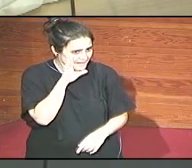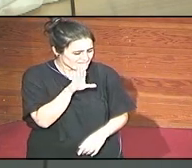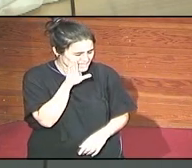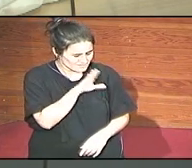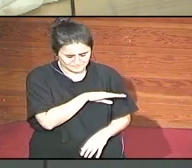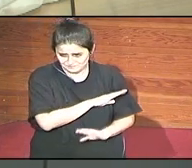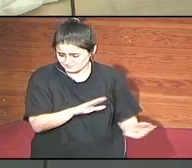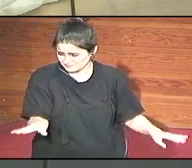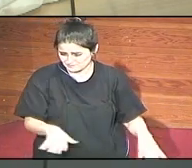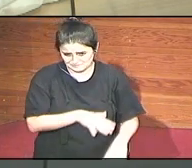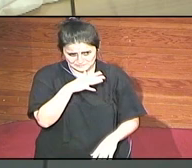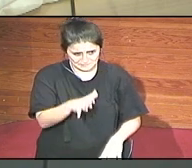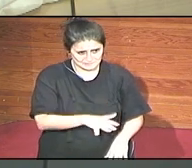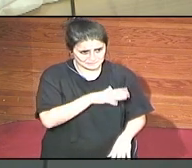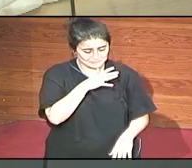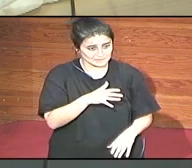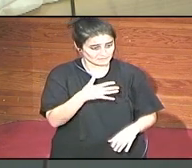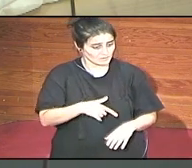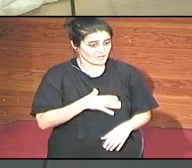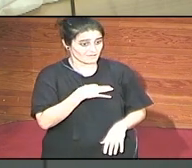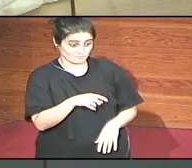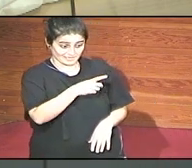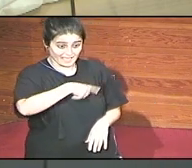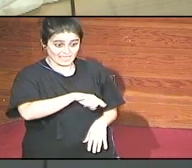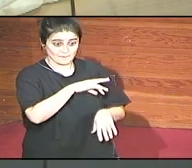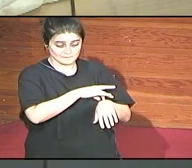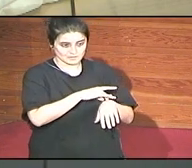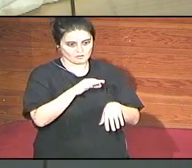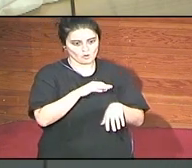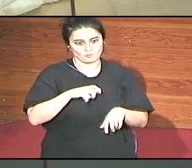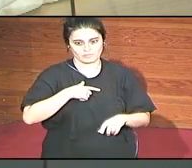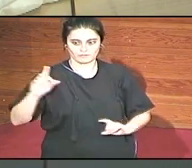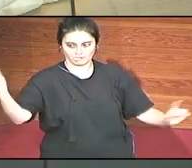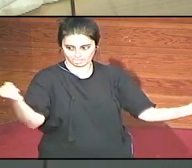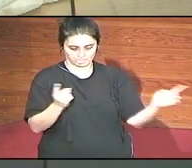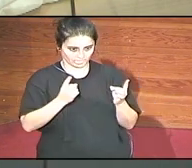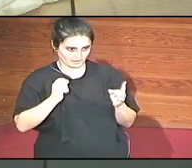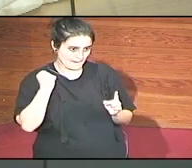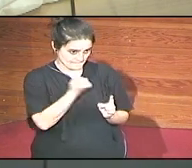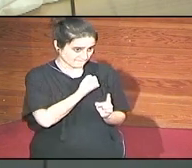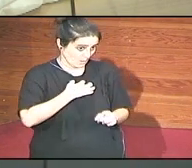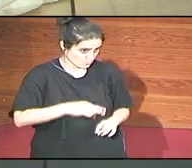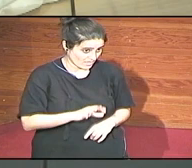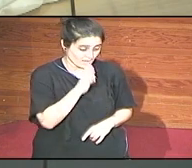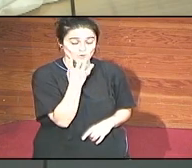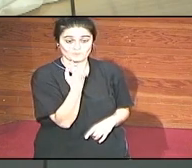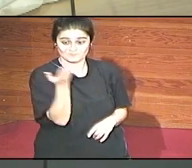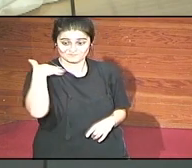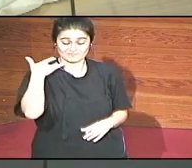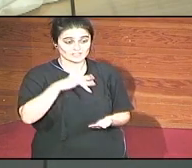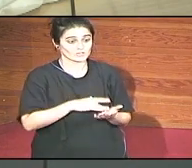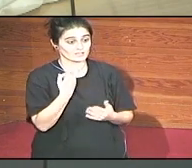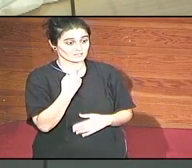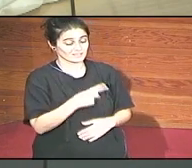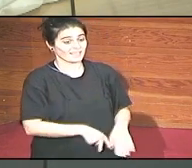si podían aparecer ellos como podían hacer aparecer los rebeldes y que los mataran de hecho una vez decidieron a uno de los generales de